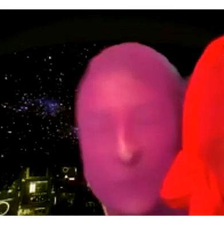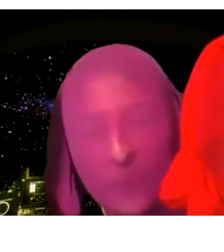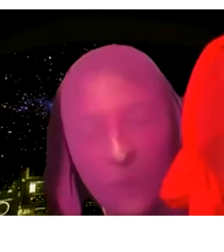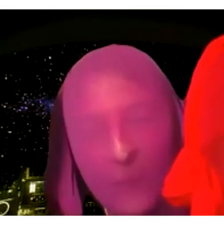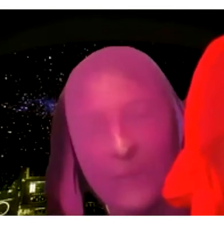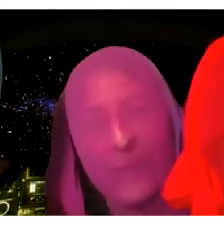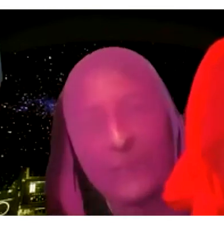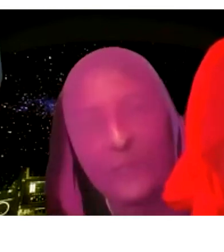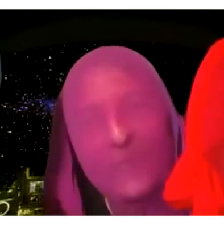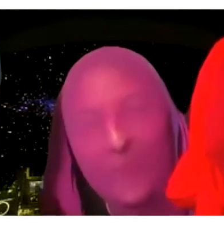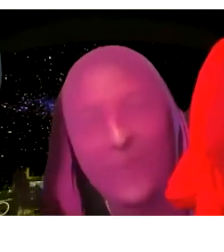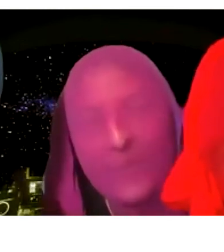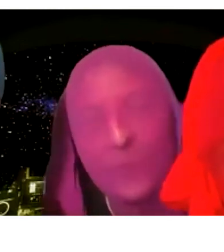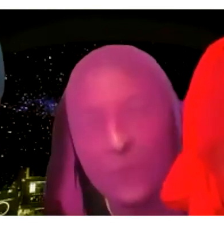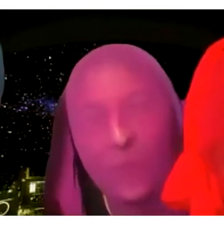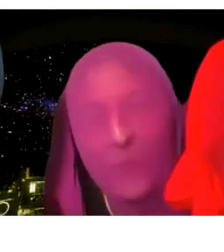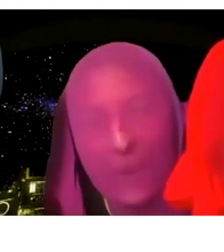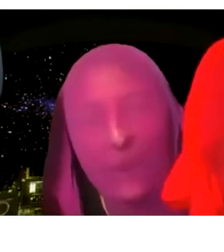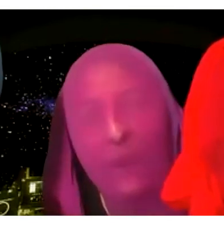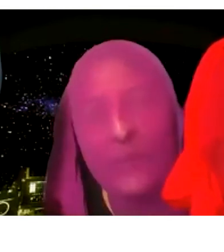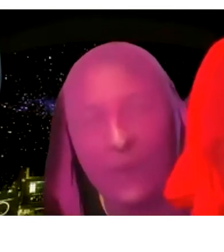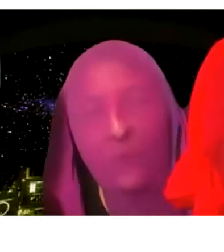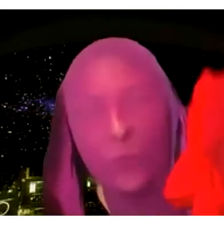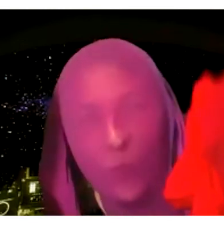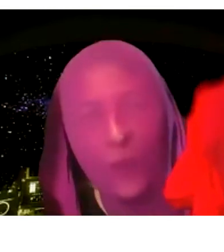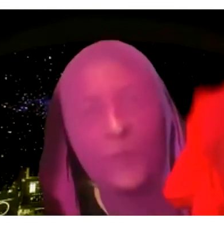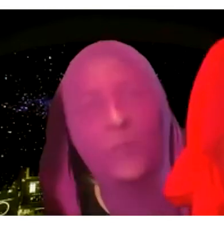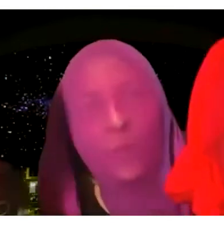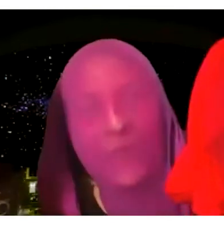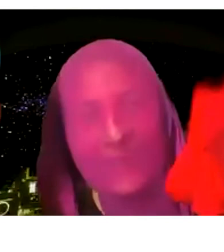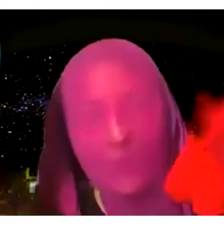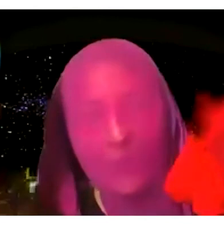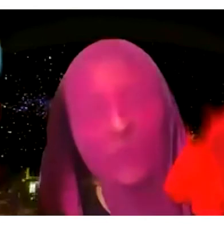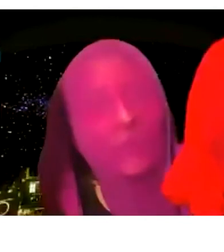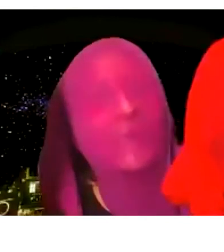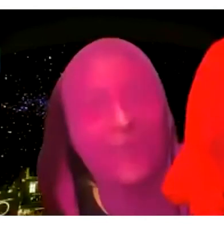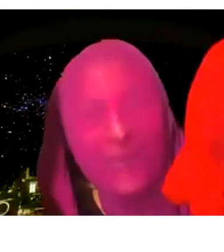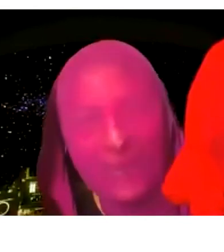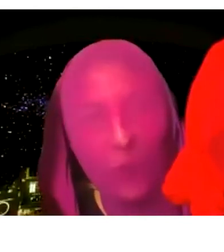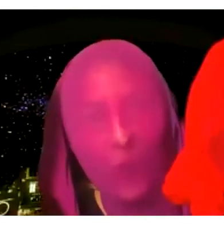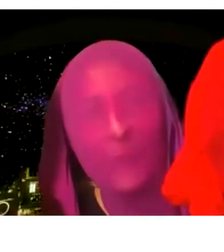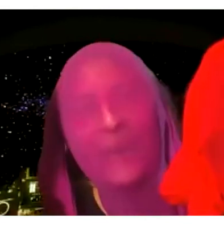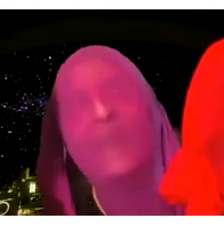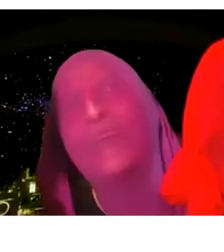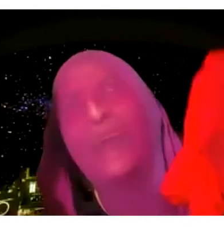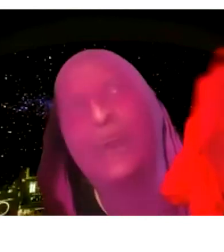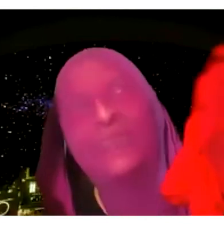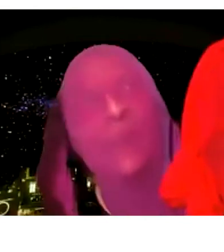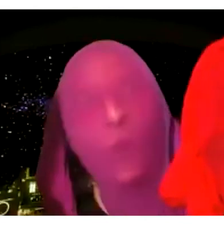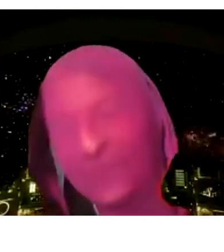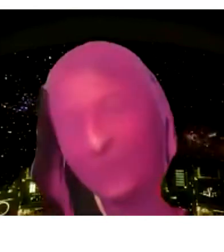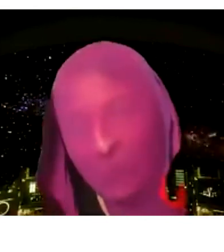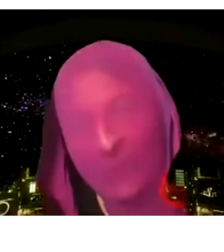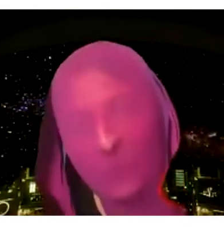en su español. Entonces, también esto es como que su voz con un acento que viene de Colombia